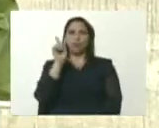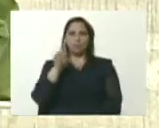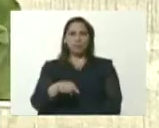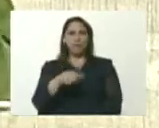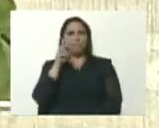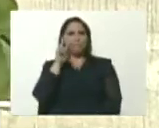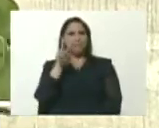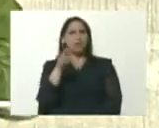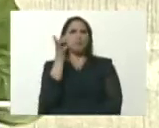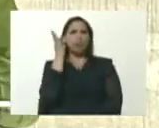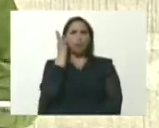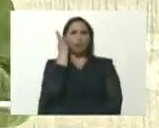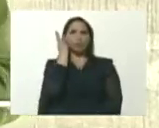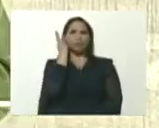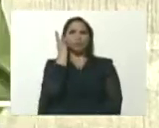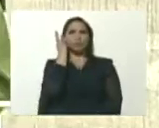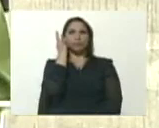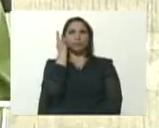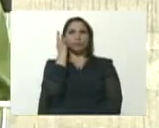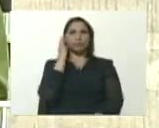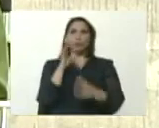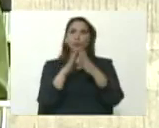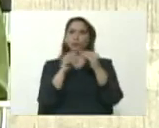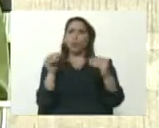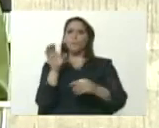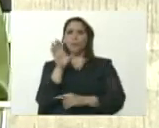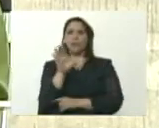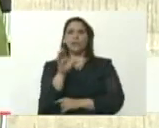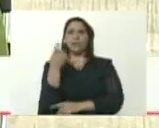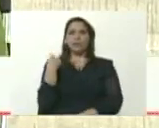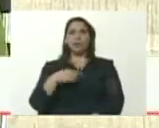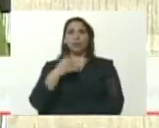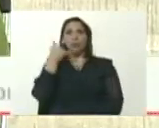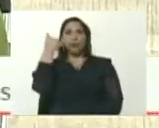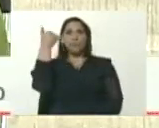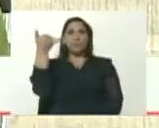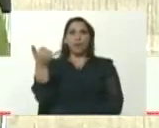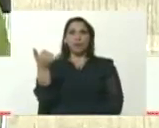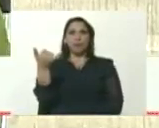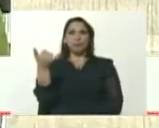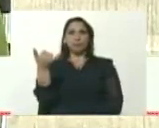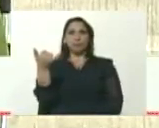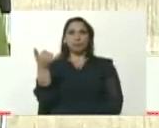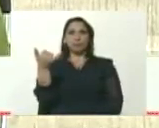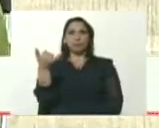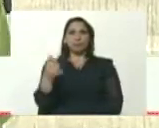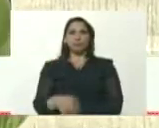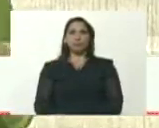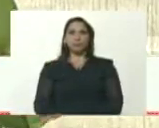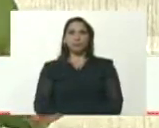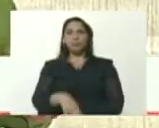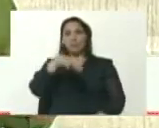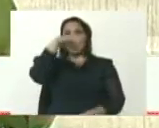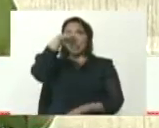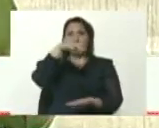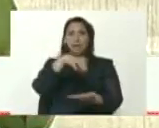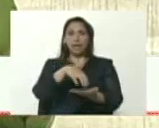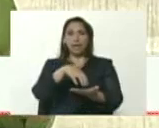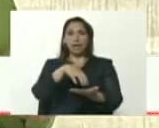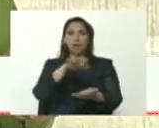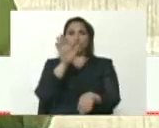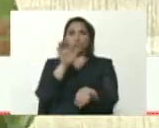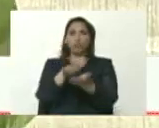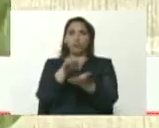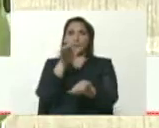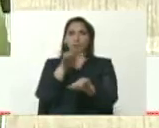esta mujer, en todo el país, tengo una llamada telefónica del estado Nueva